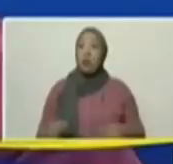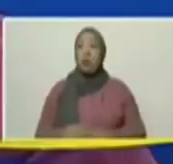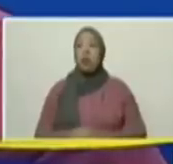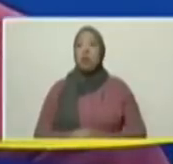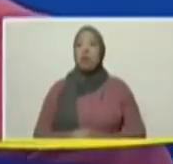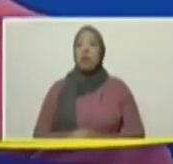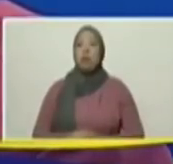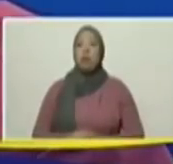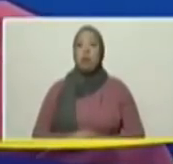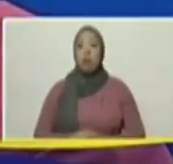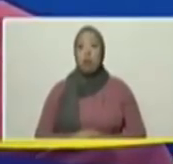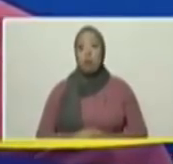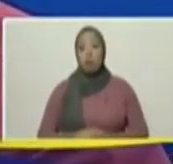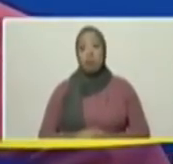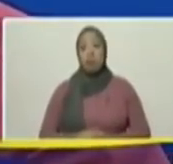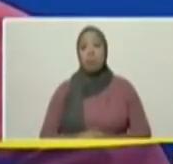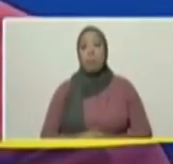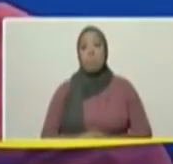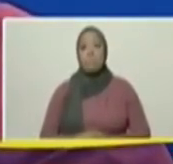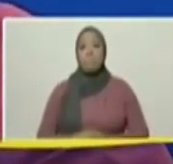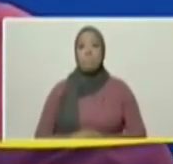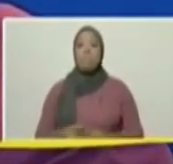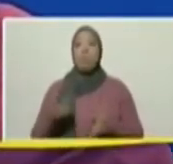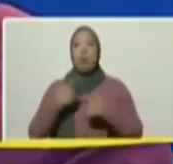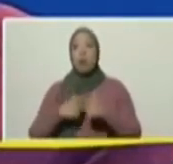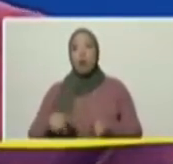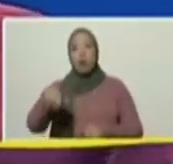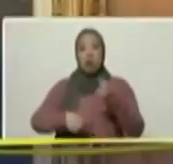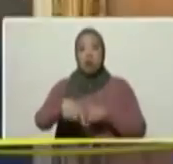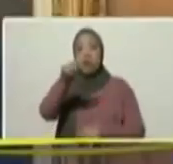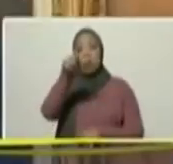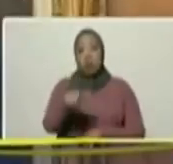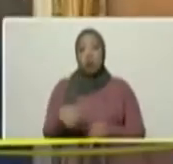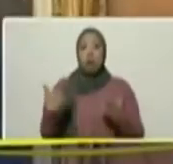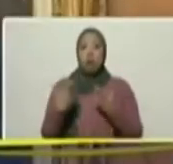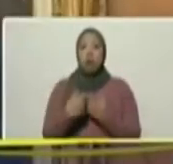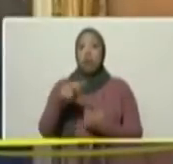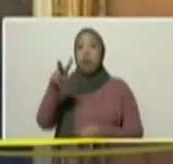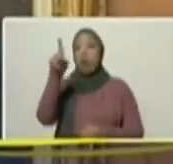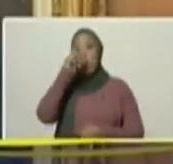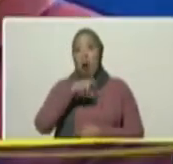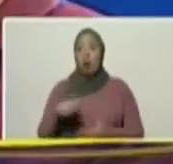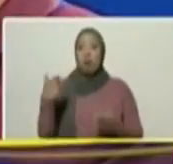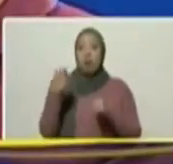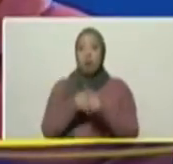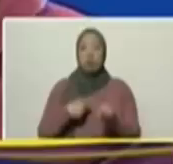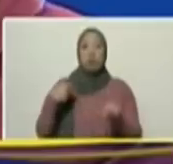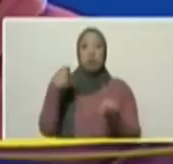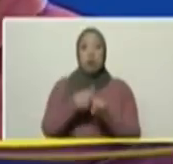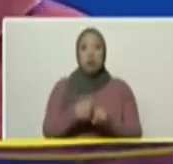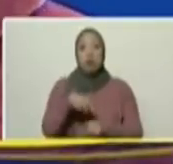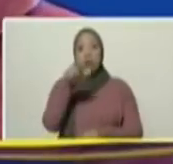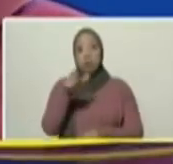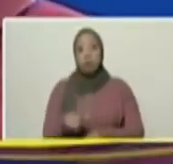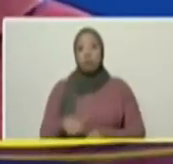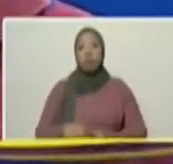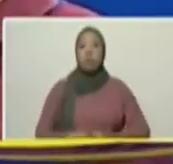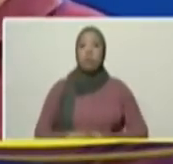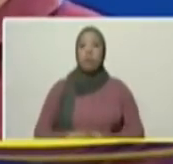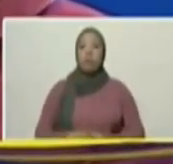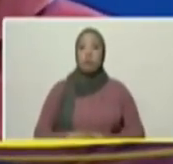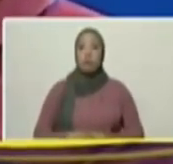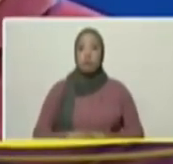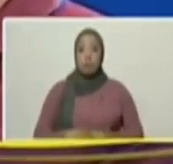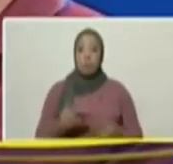presidente Hugo Chávez. Pasamos a revisar esas polémicas declaraciones del alcalde Jadue que ya generan reacciones también aquí en